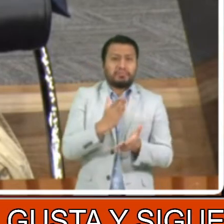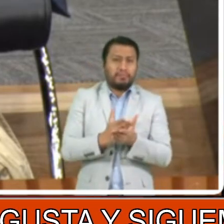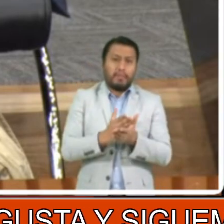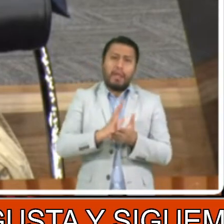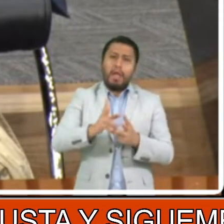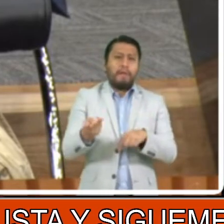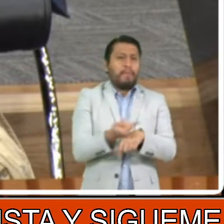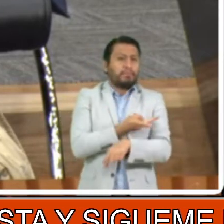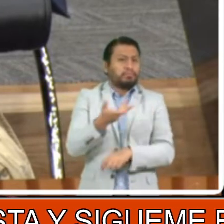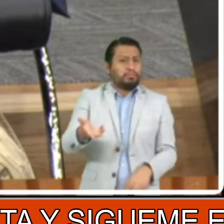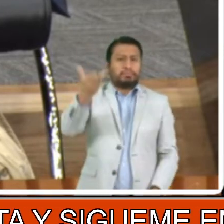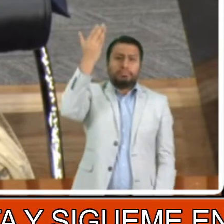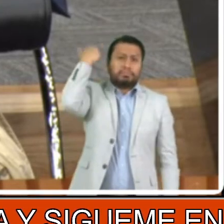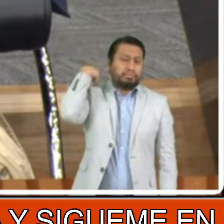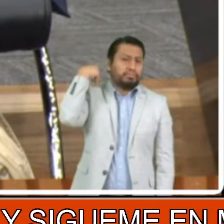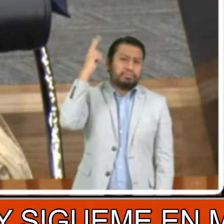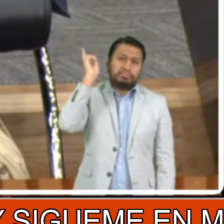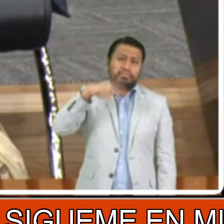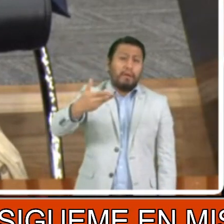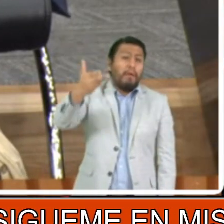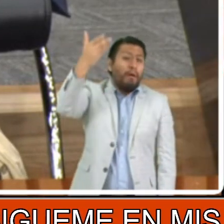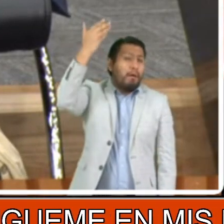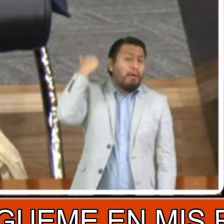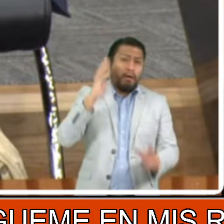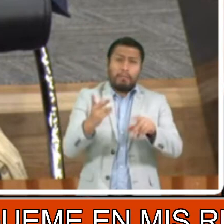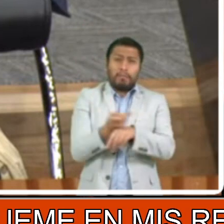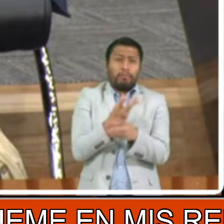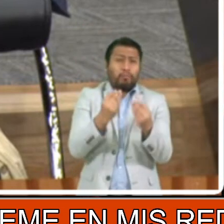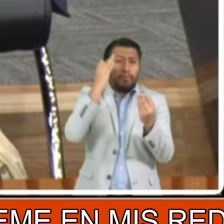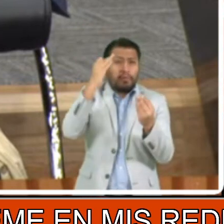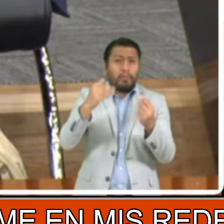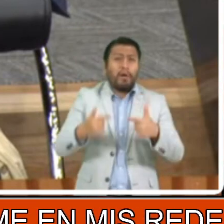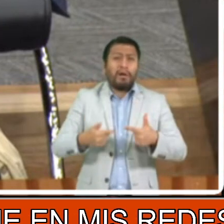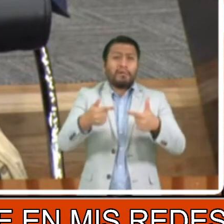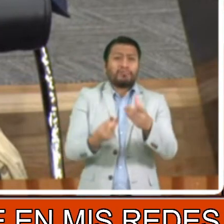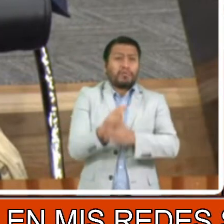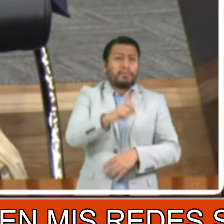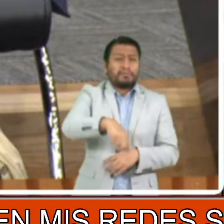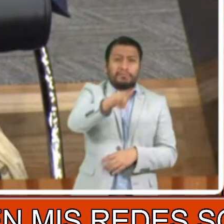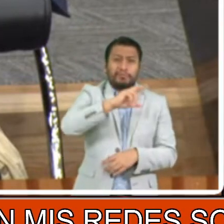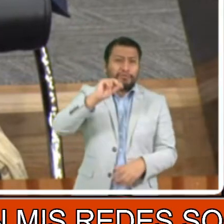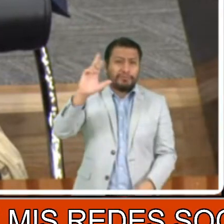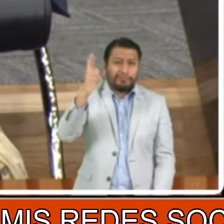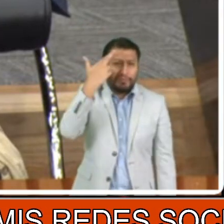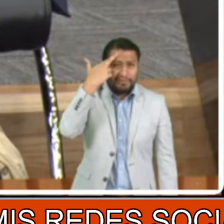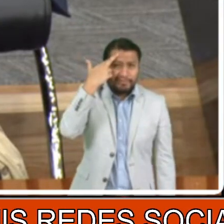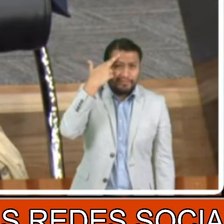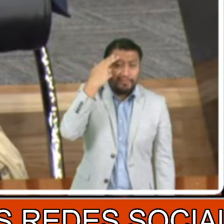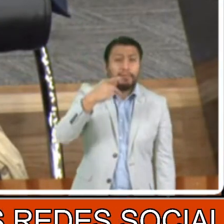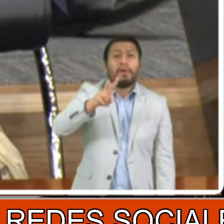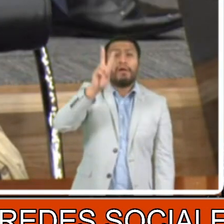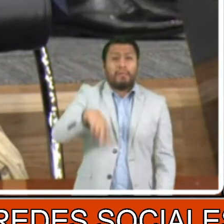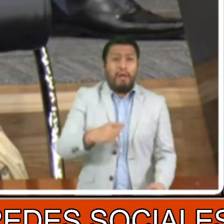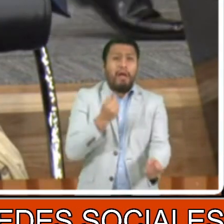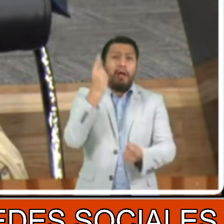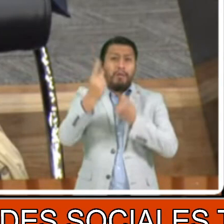pasado lejano, tan lejano que las generaciones actuales no lo recuerdan. Sin embargo, hay quienes extrañan